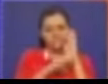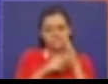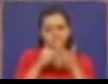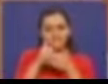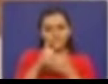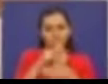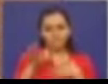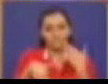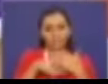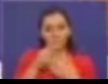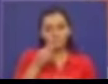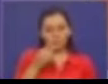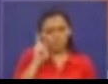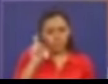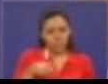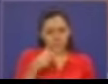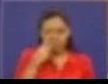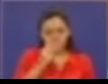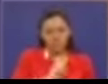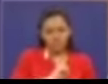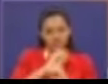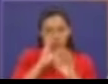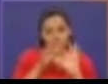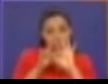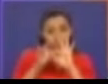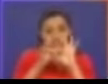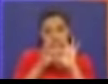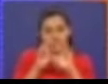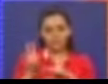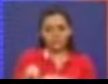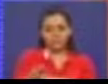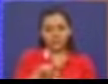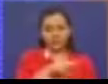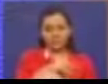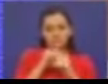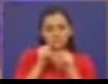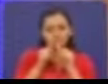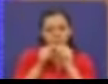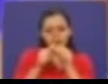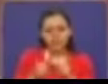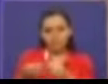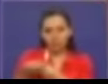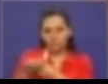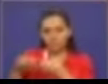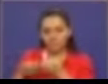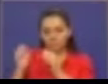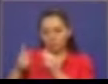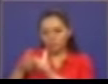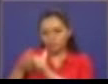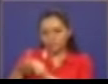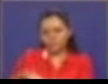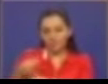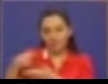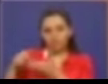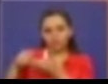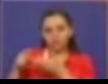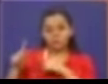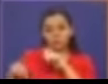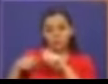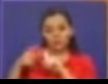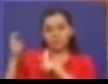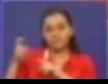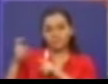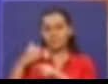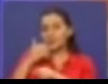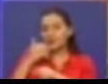pueblo ecuatoriano. Ahí podrán ver también las unidades de la Fiscalía, fiscales permanentes para que den autorizaciones en caso de tener